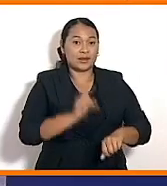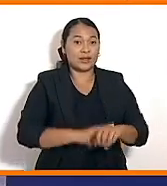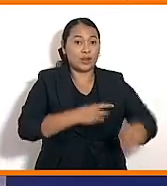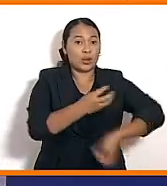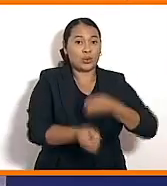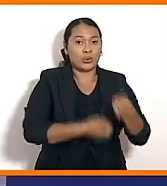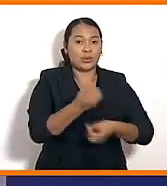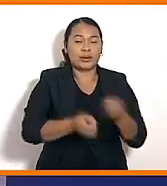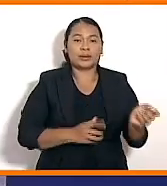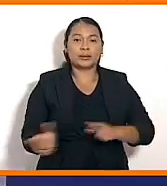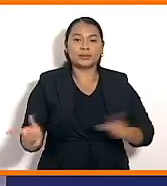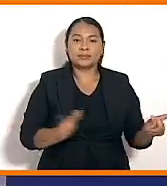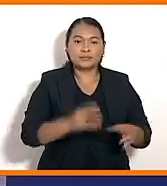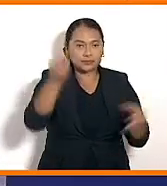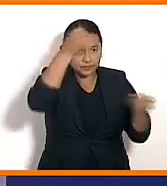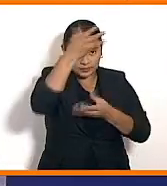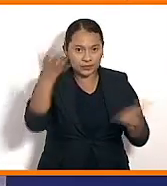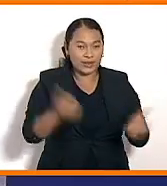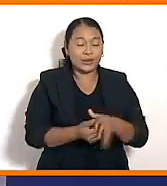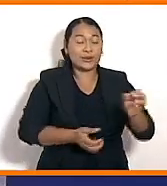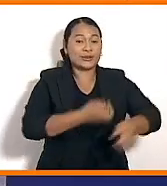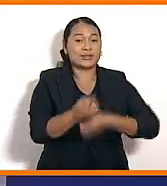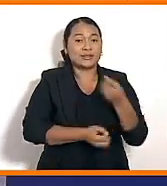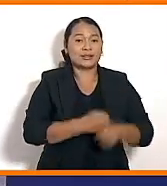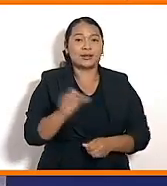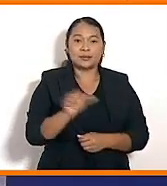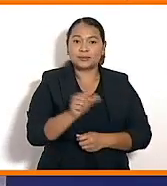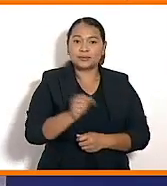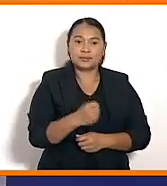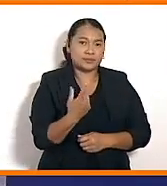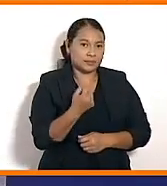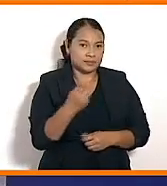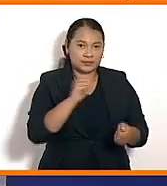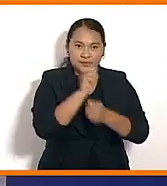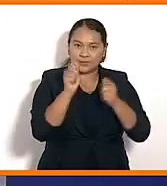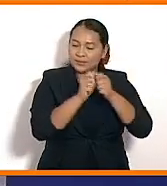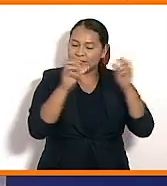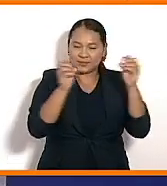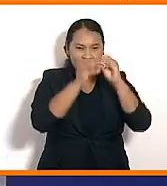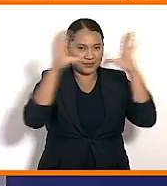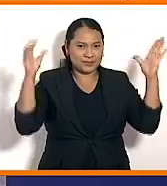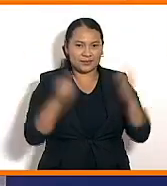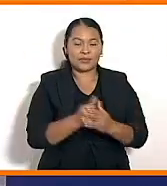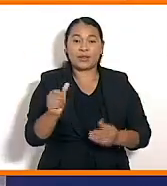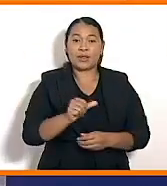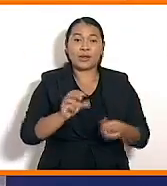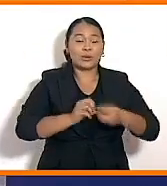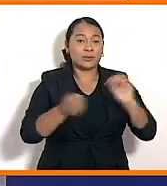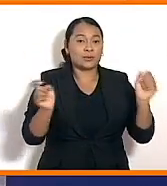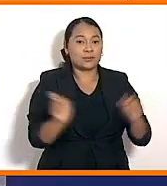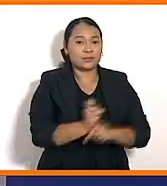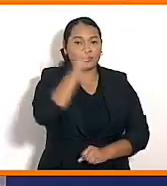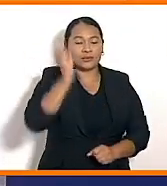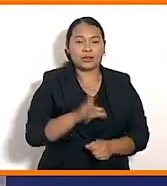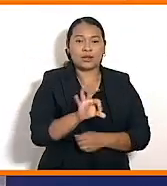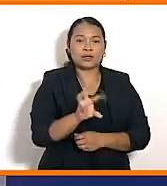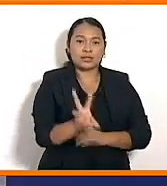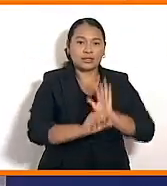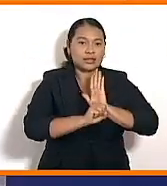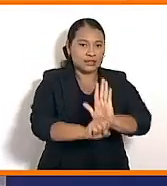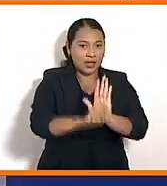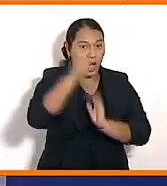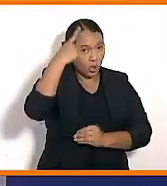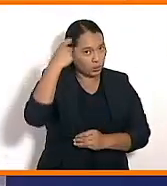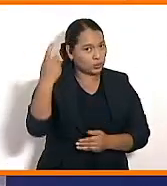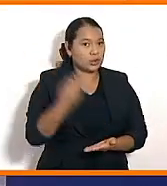están incorporadas, te comento que en nuestro sorteo de las 11 en punto de la mañana del día de hoy, el número favorecido fue el 96, con su símbolo